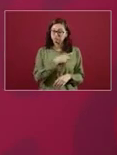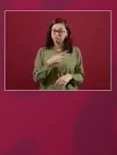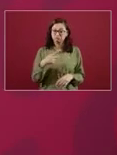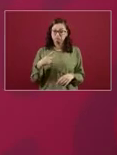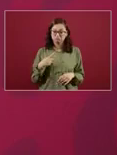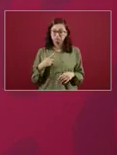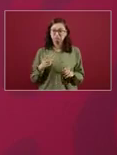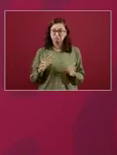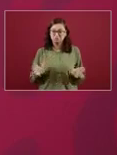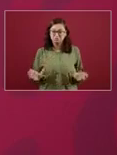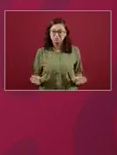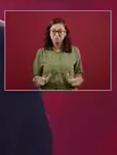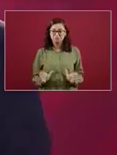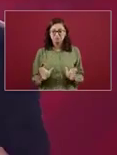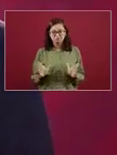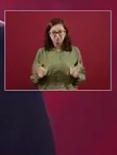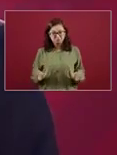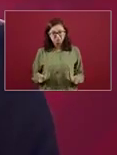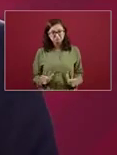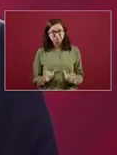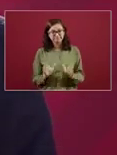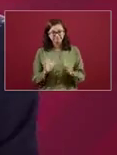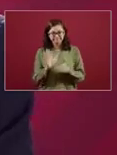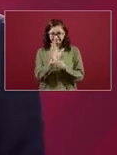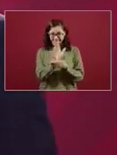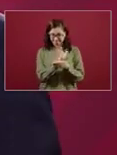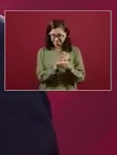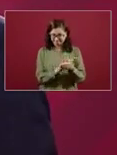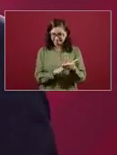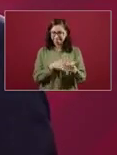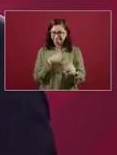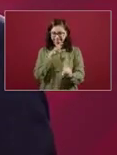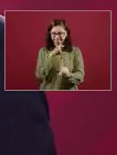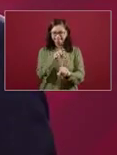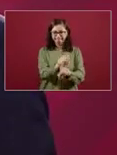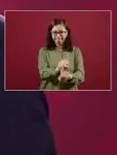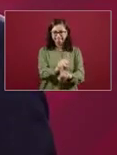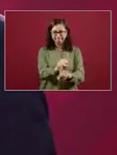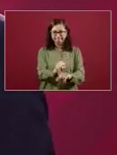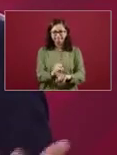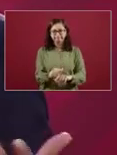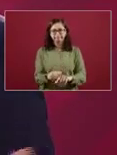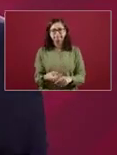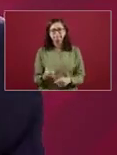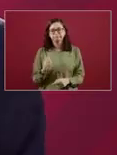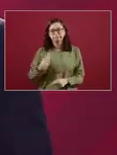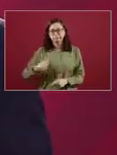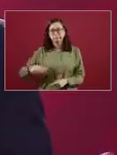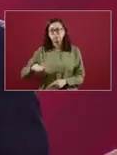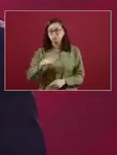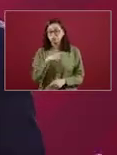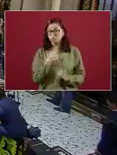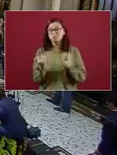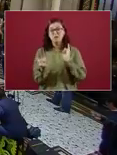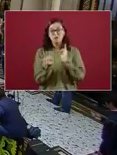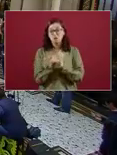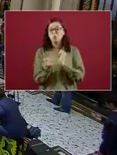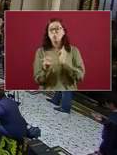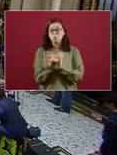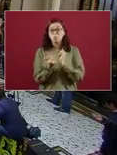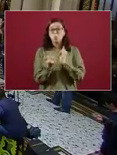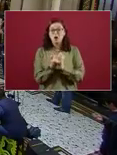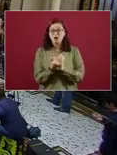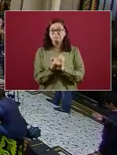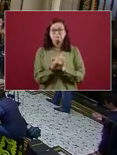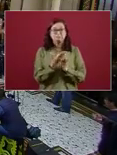hacia allá. Nosotros tenemos, y lo vamos a hacer, le tenemos que pedir perdón a los